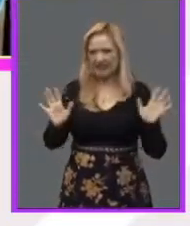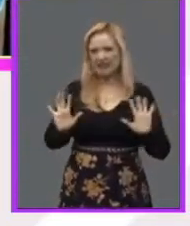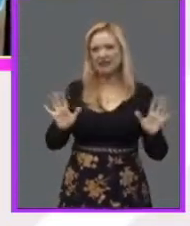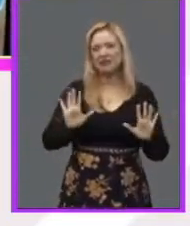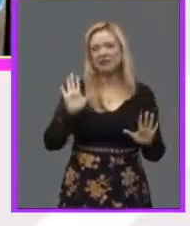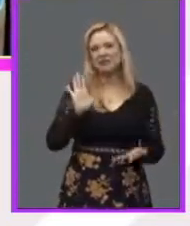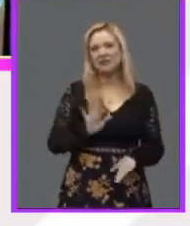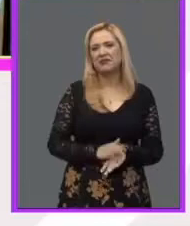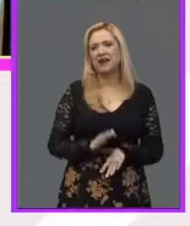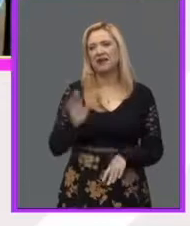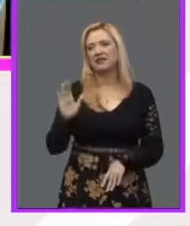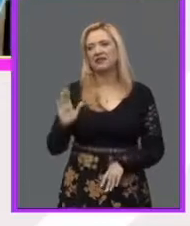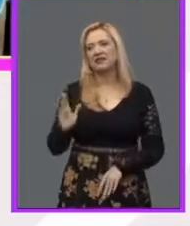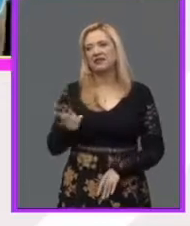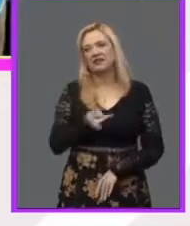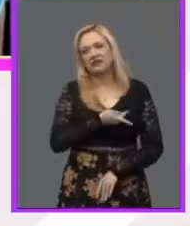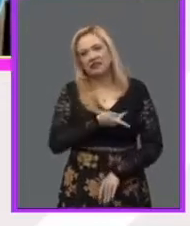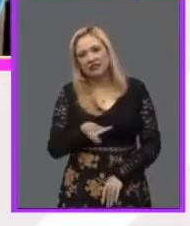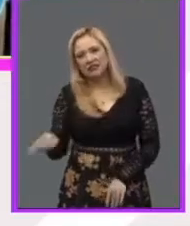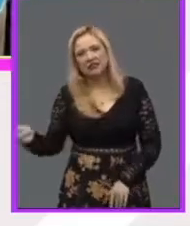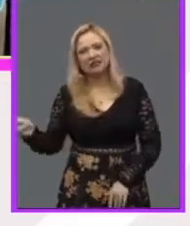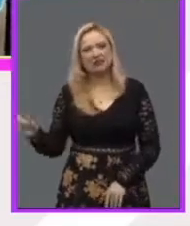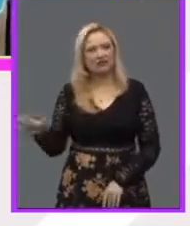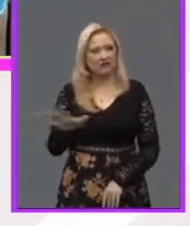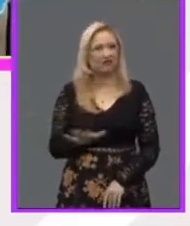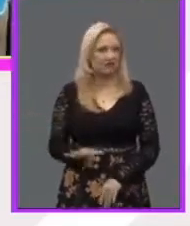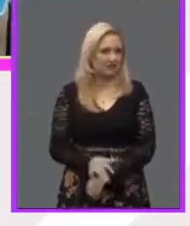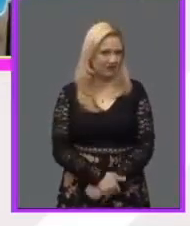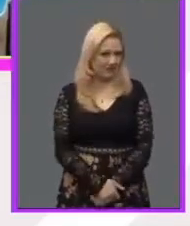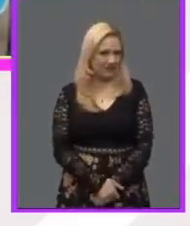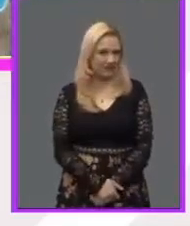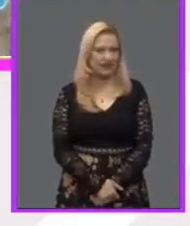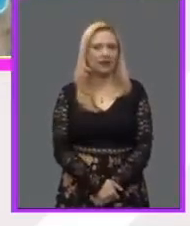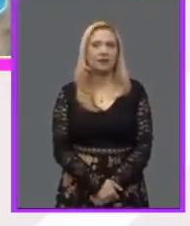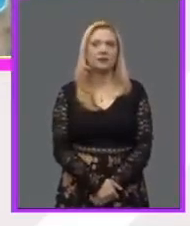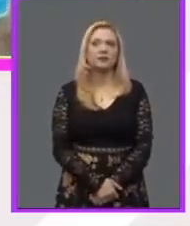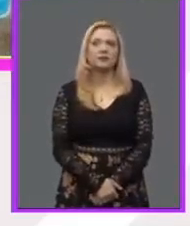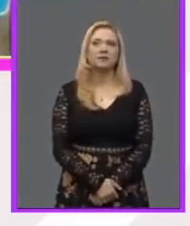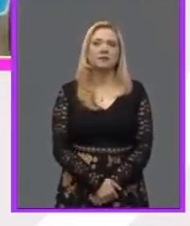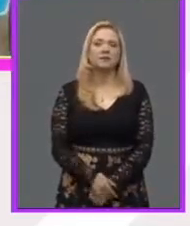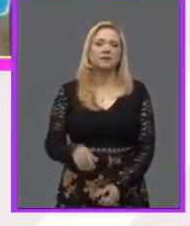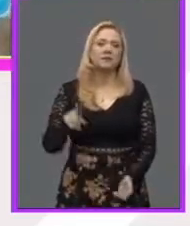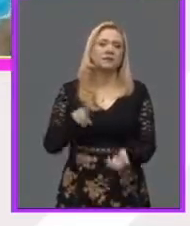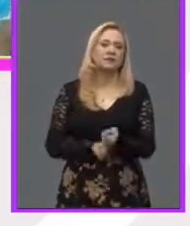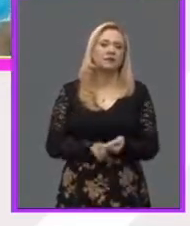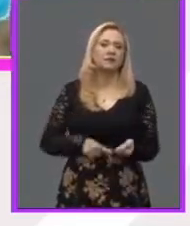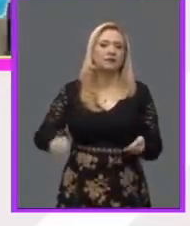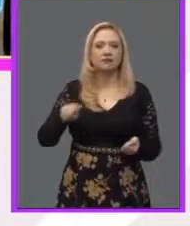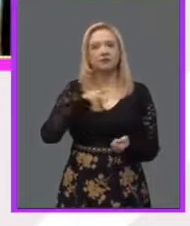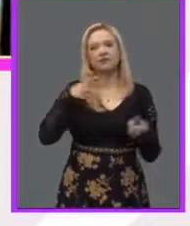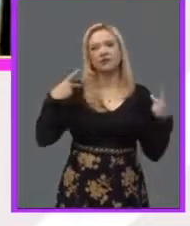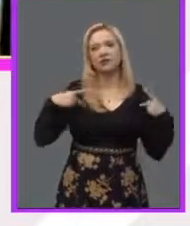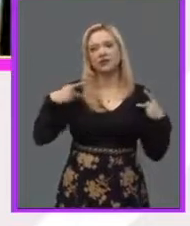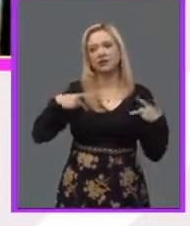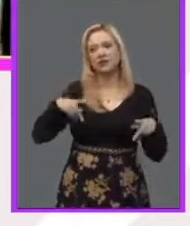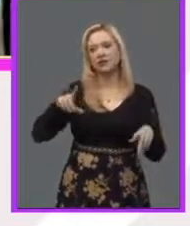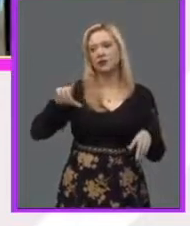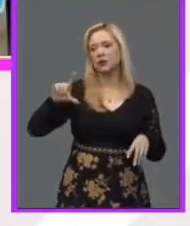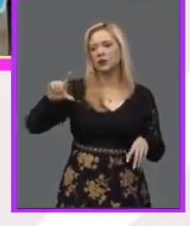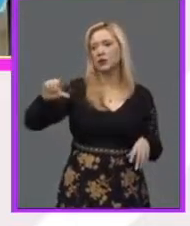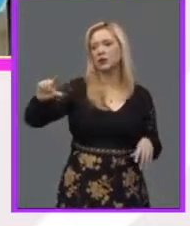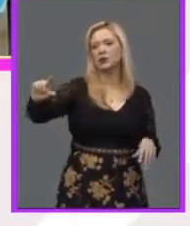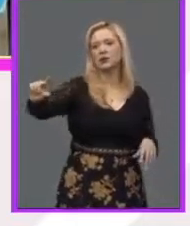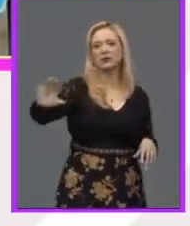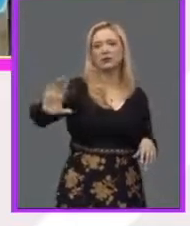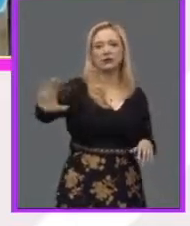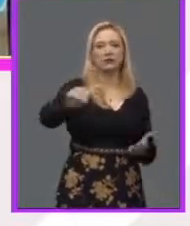estratos socioeconómicos medio bajo o bajo, que son partes desvalorizadas de la ciudad, empiezan a